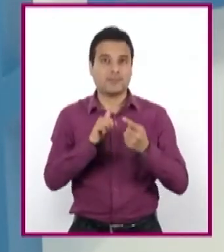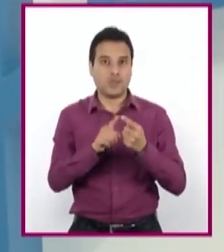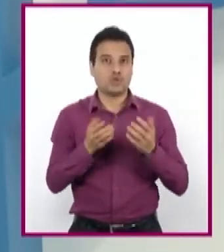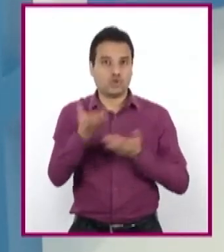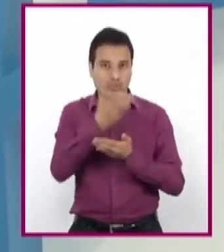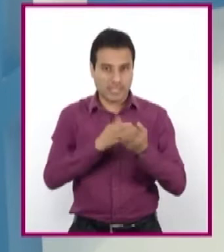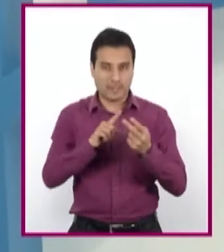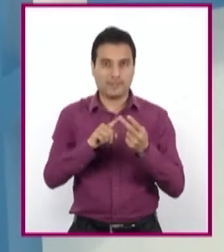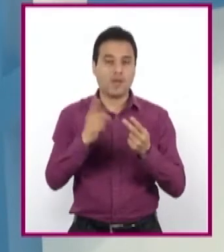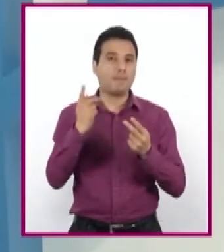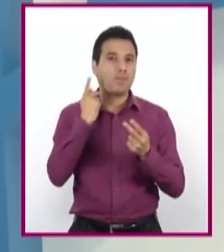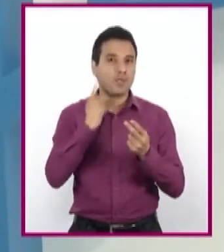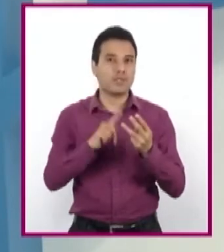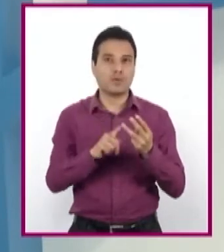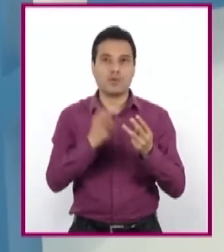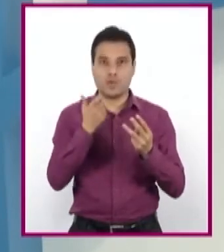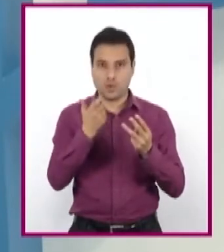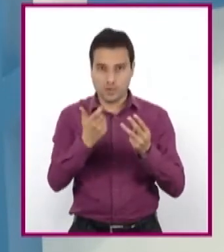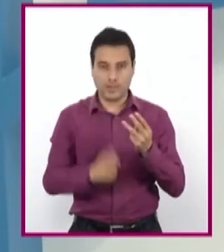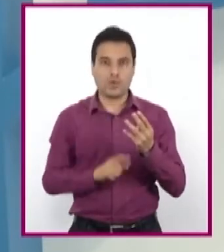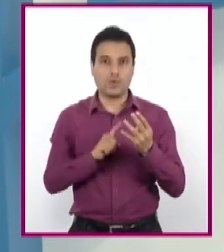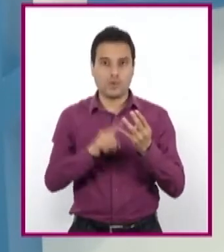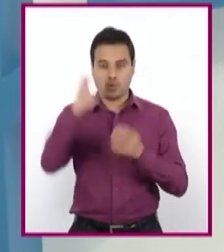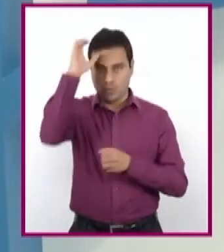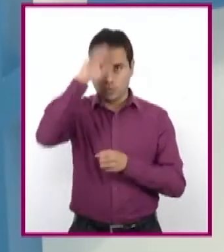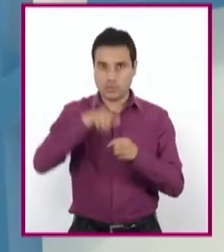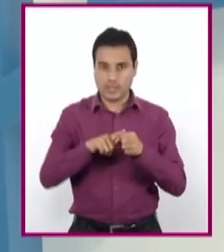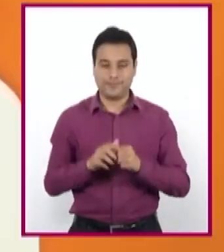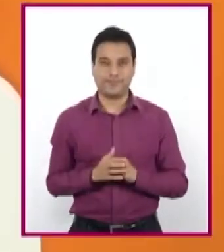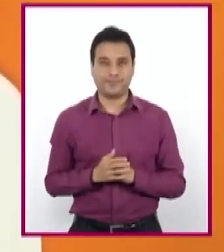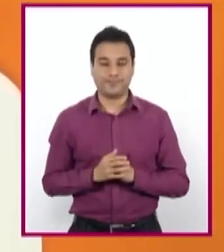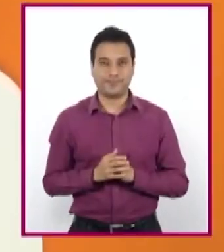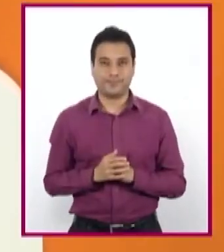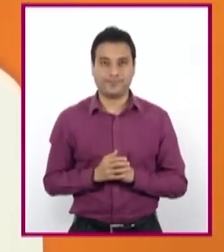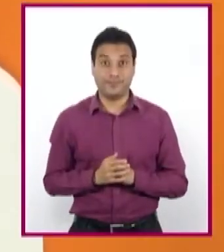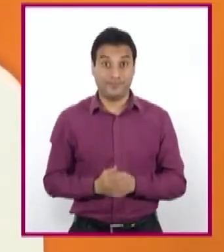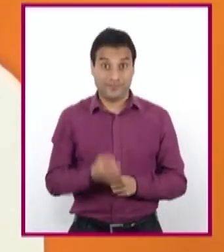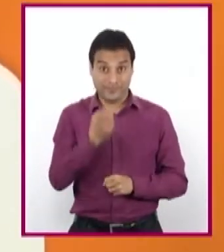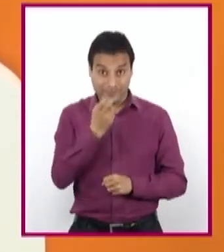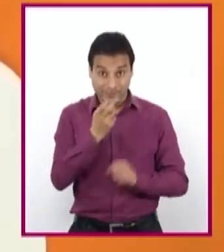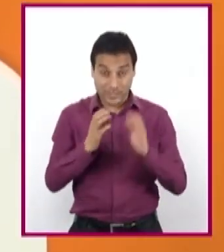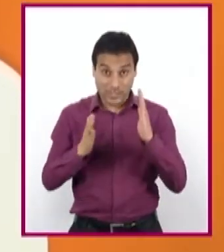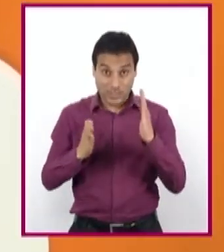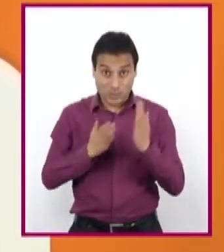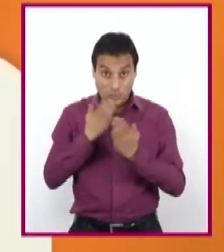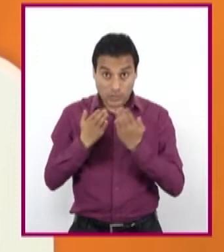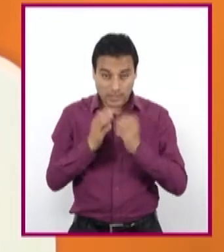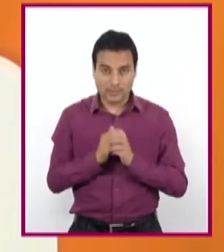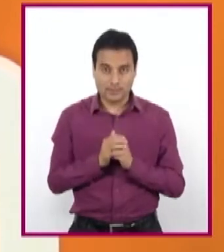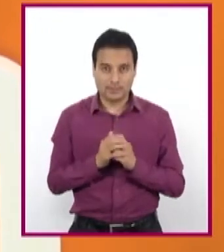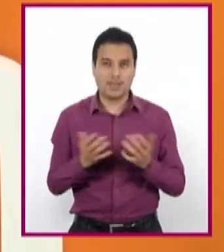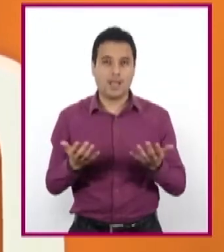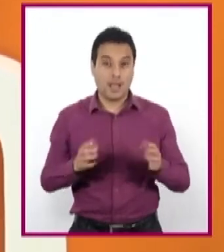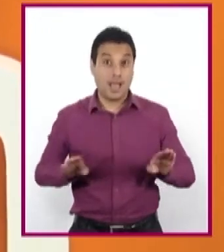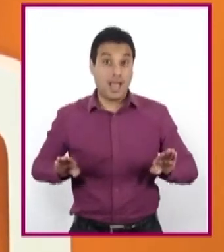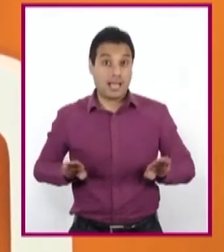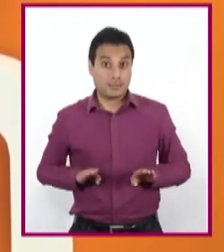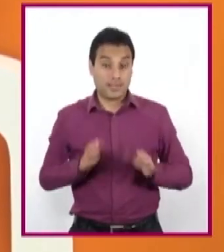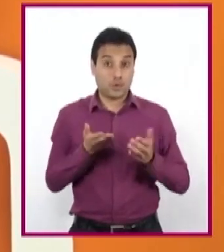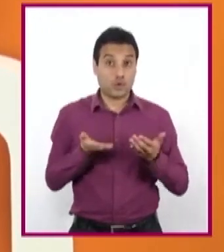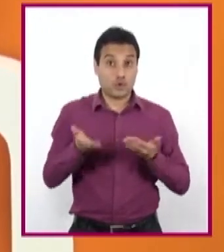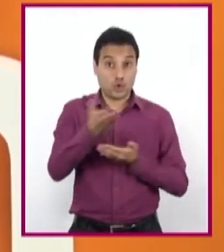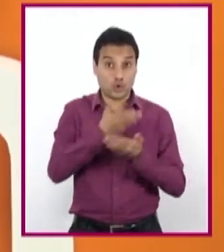el político, el económico y el cultural. De esta manera, si hablamos de los aspectos sociales de